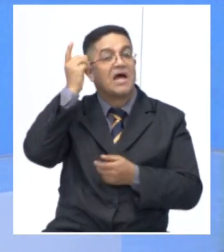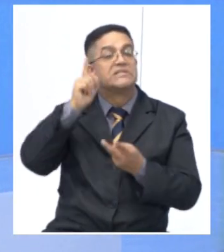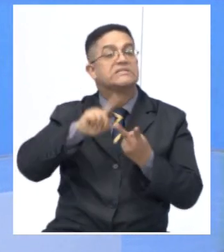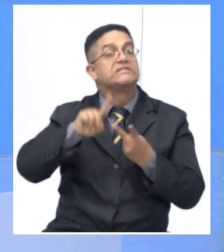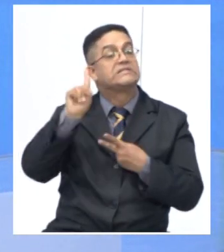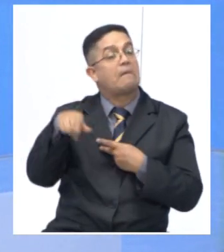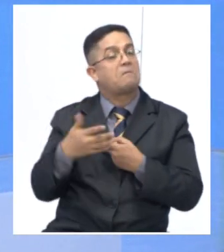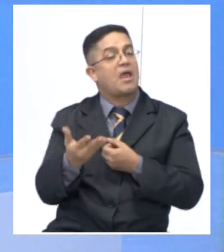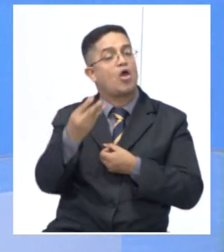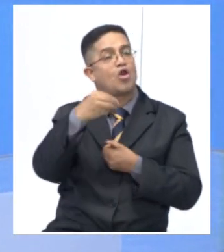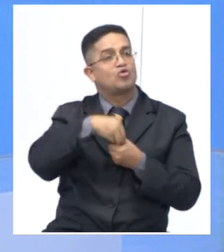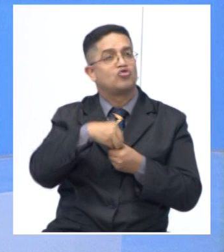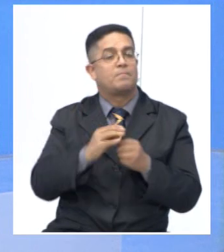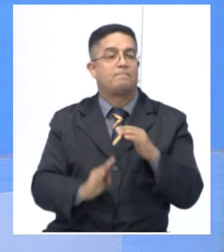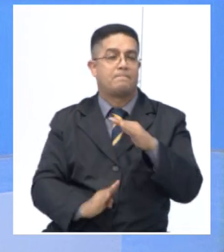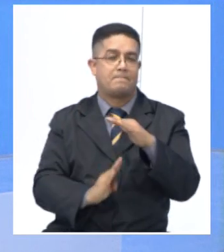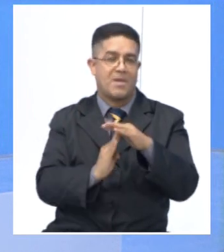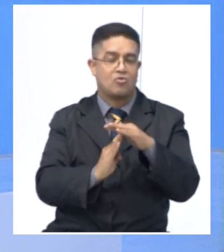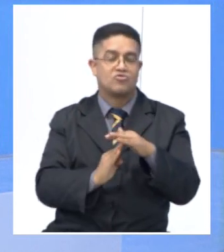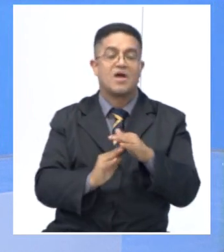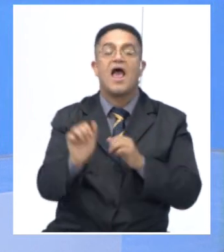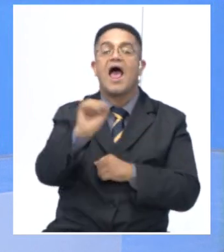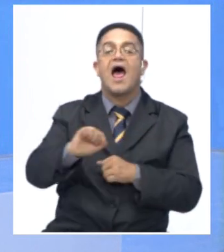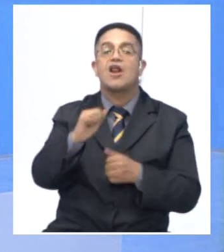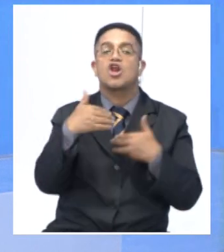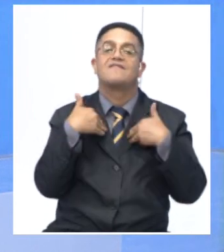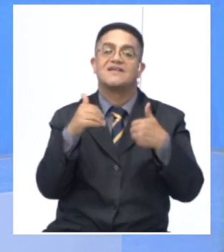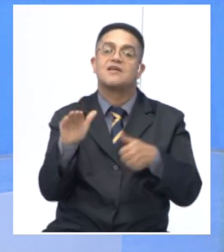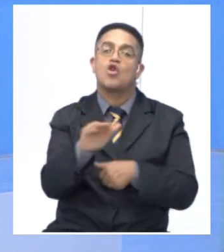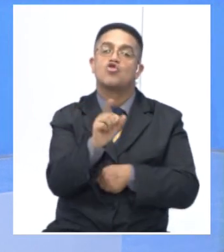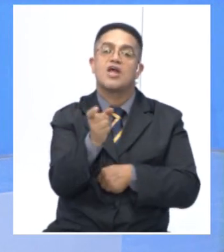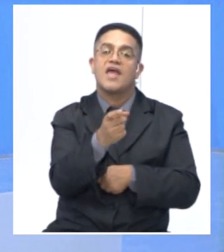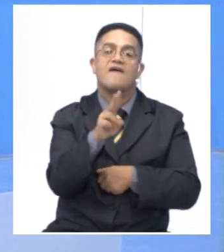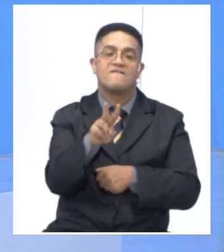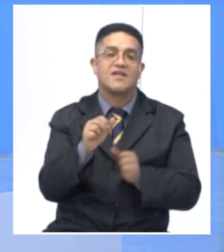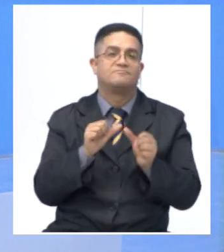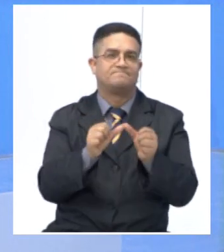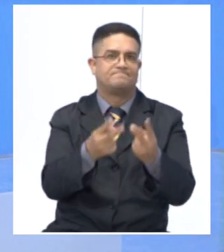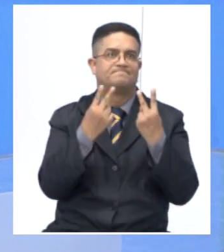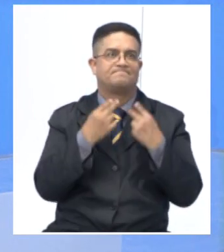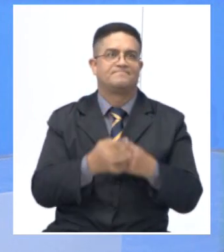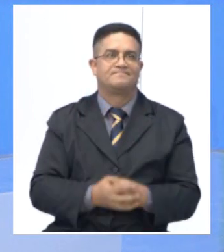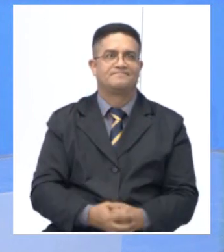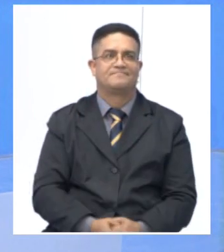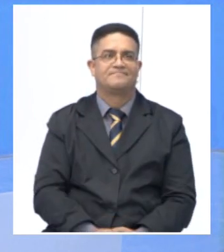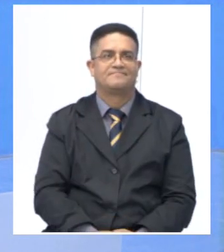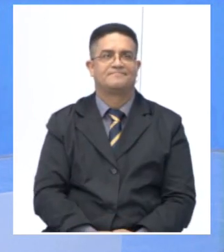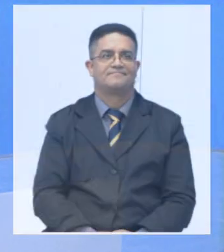inclusión. A la pausa, nuestras redes, @salud_gb, @DanielaJSalas. Volvemos.